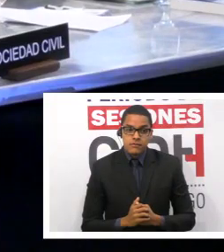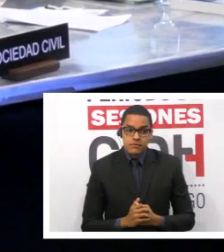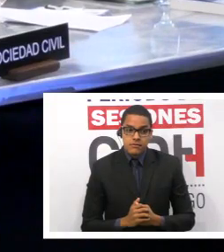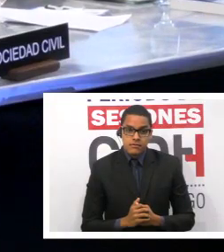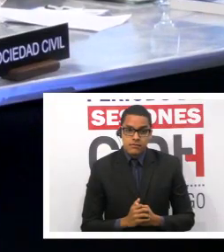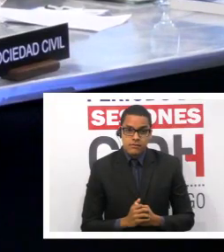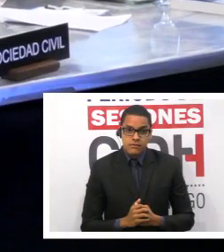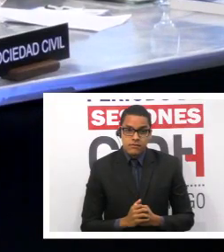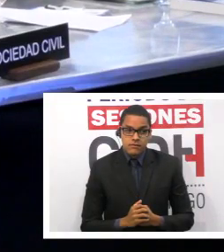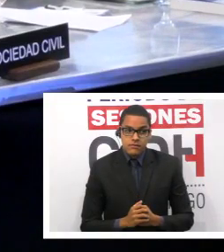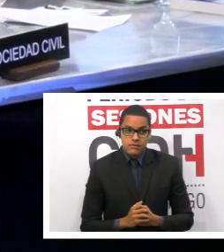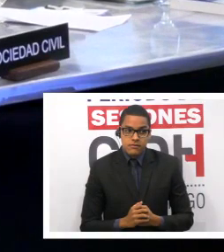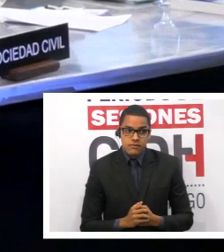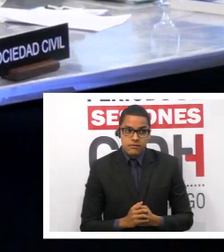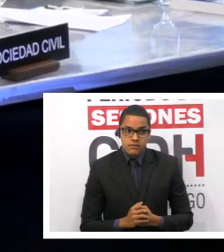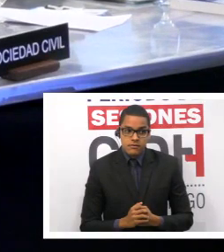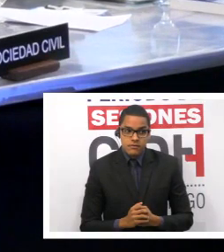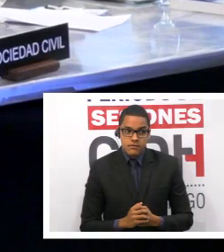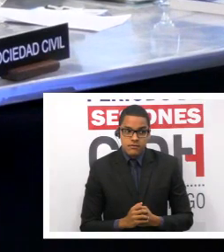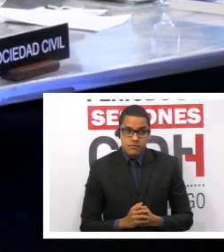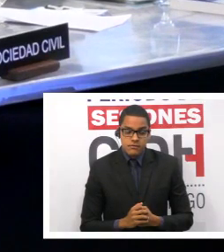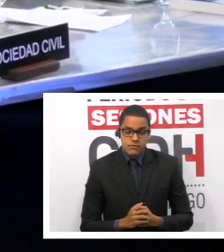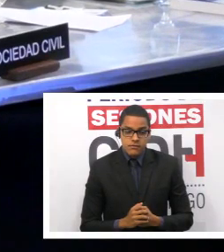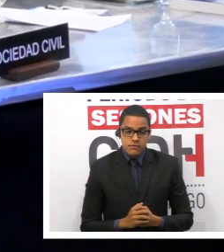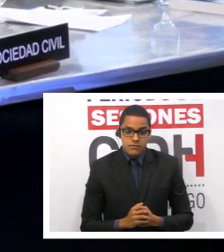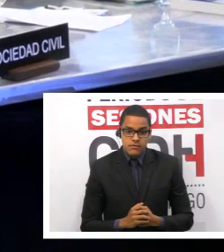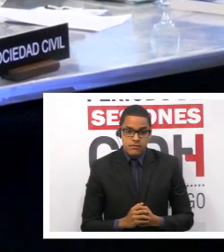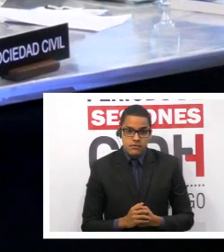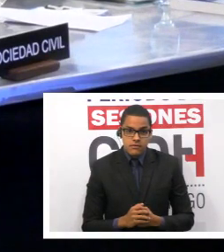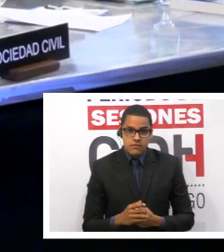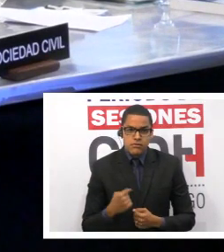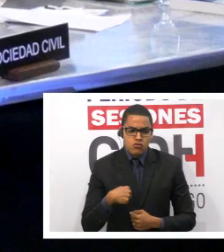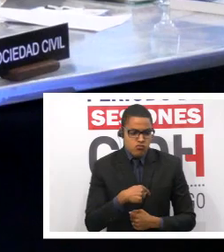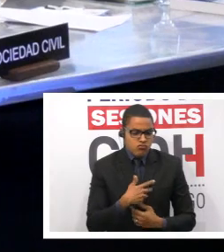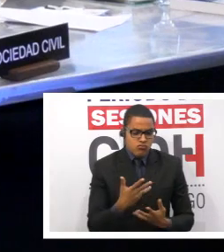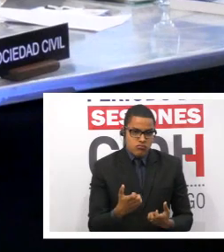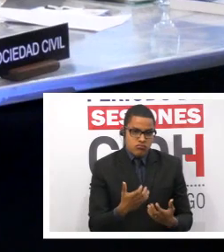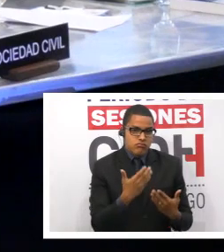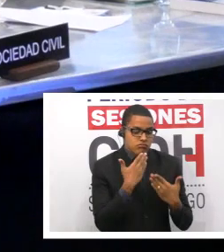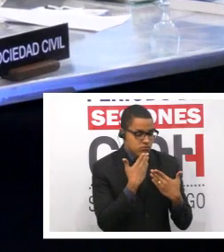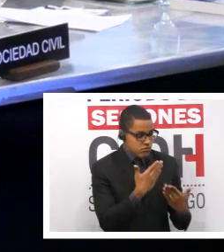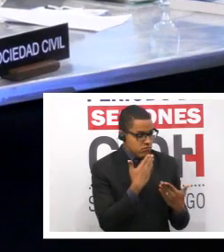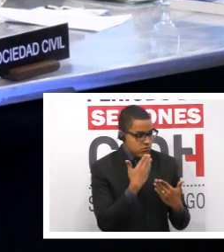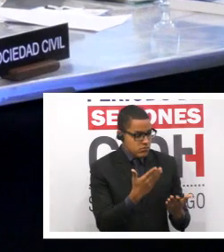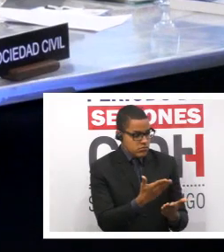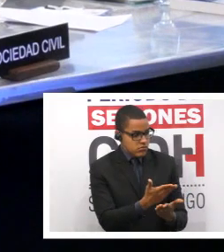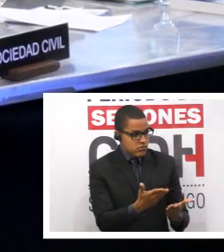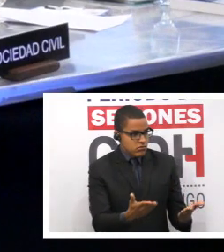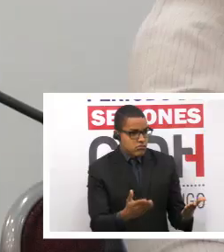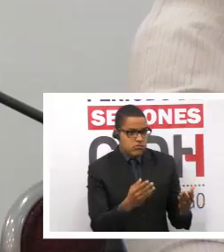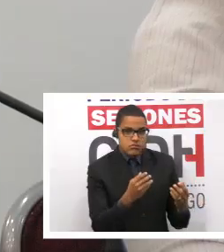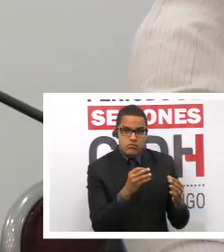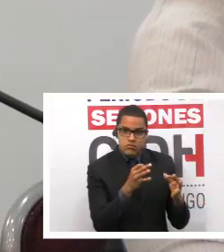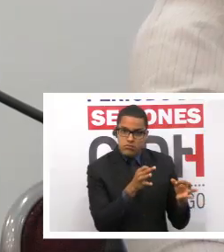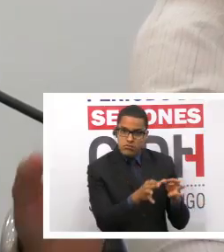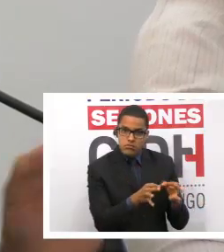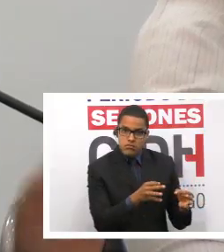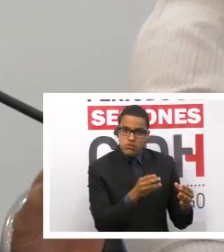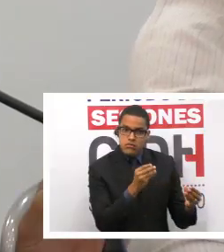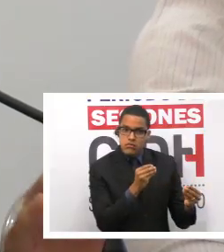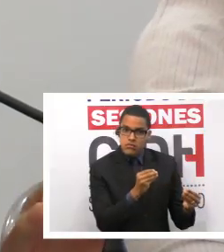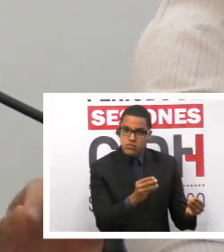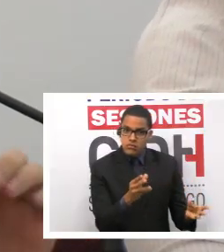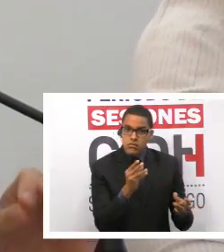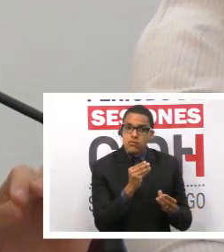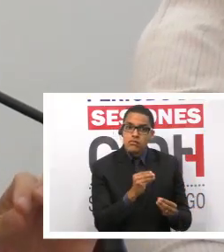o simplemente agradecer las consideraciones de ustedes respecto de la presentación muchísimas gracias y simplemente